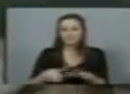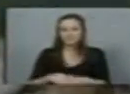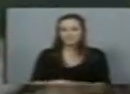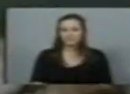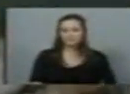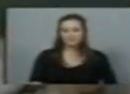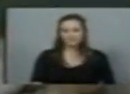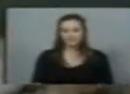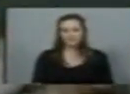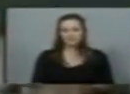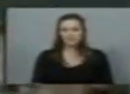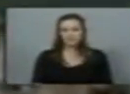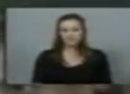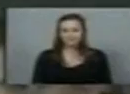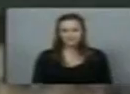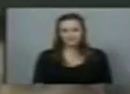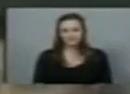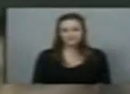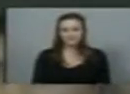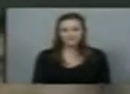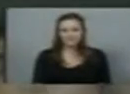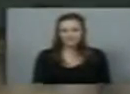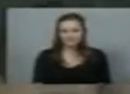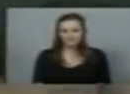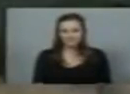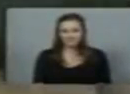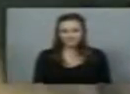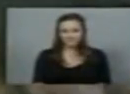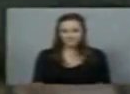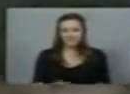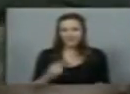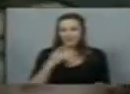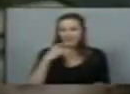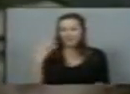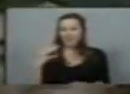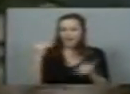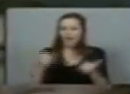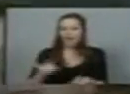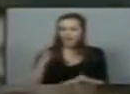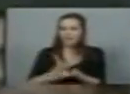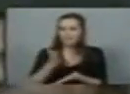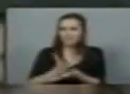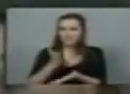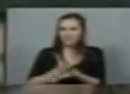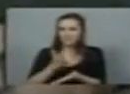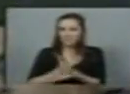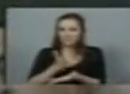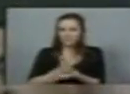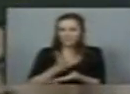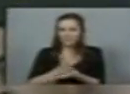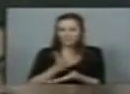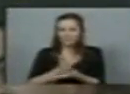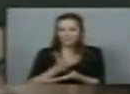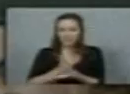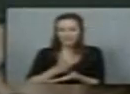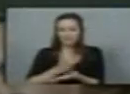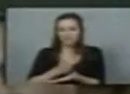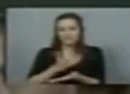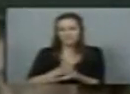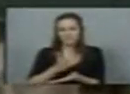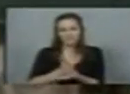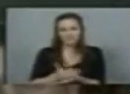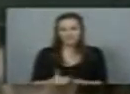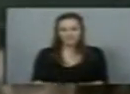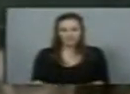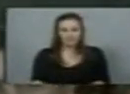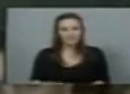No me interrumpa más, porque usted no tiene derecho a interrumpirme. Tengo derecho no a tiene derecho porque sí, señor, usted es el que preside. Si usted la se va del tema de la no